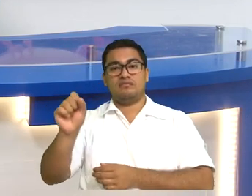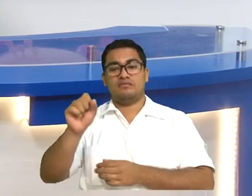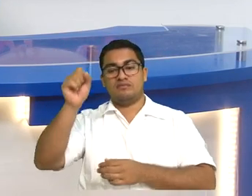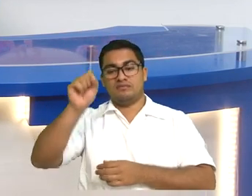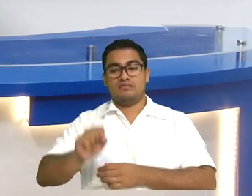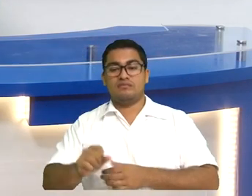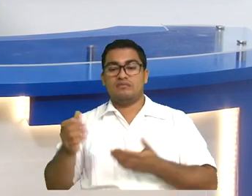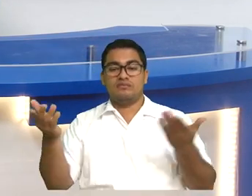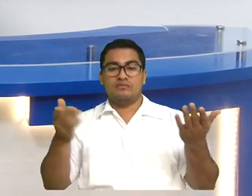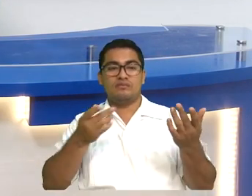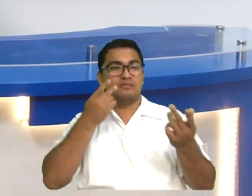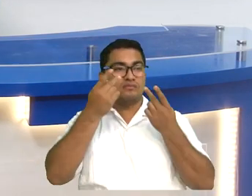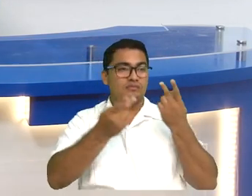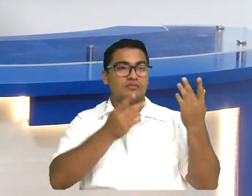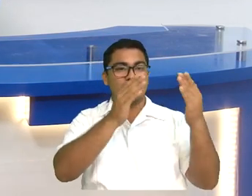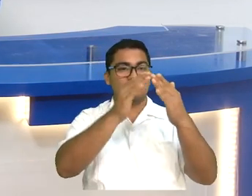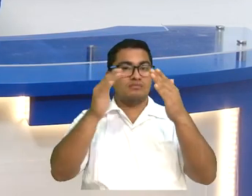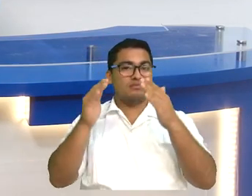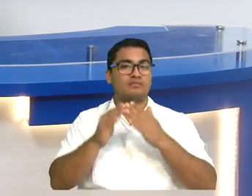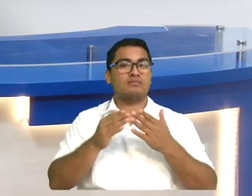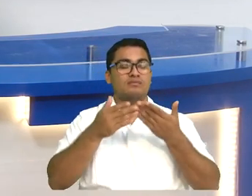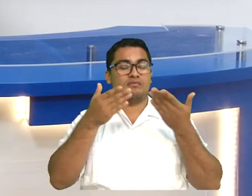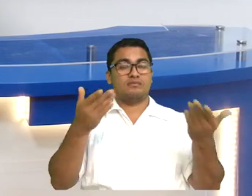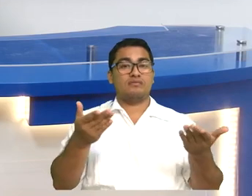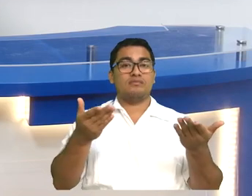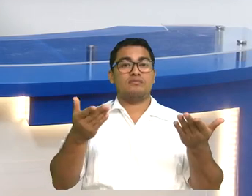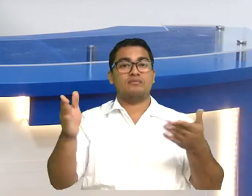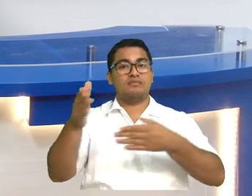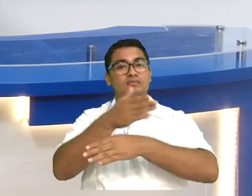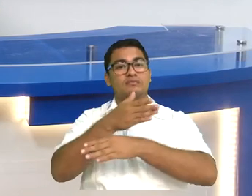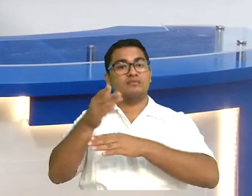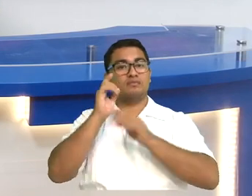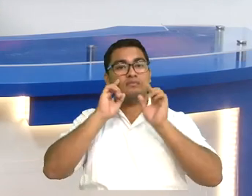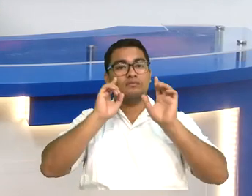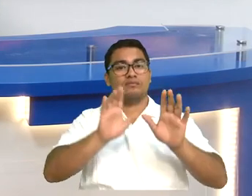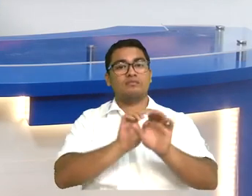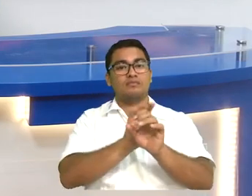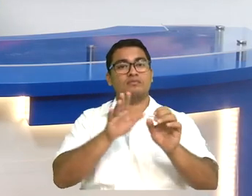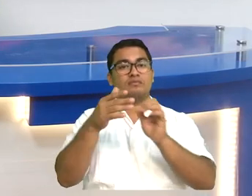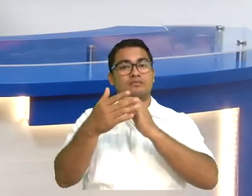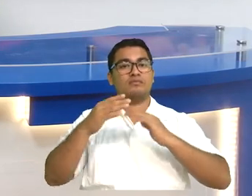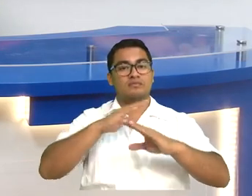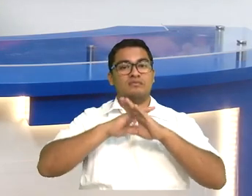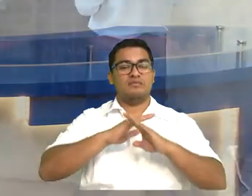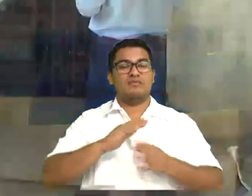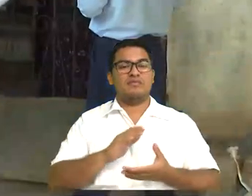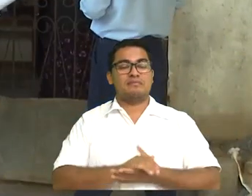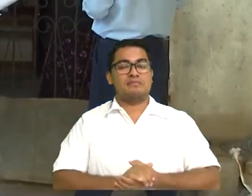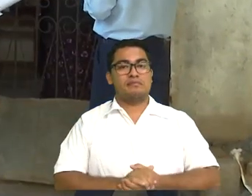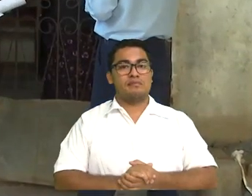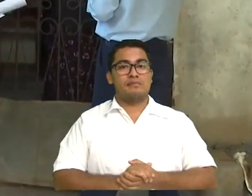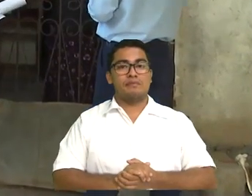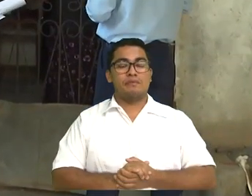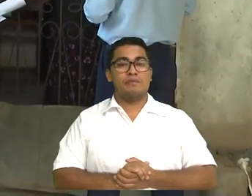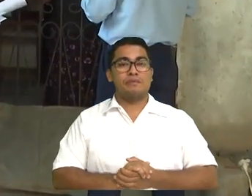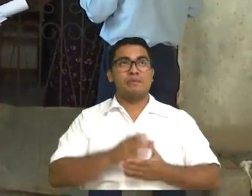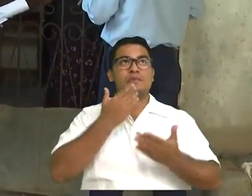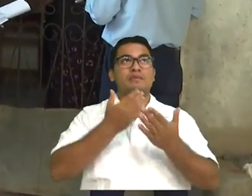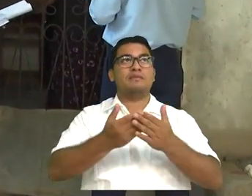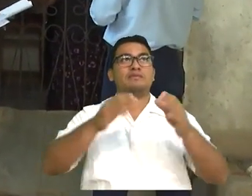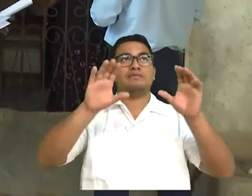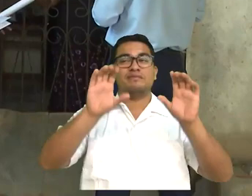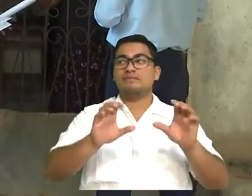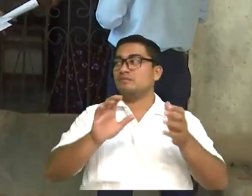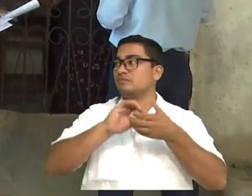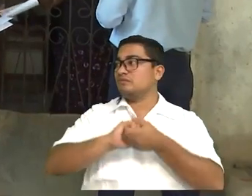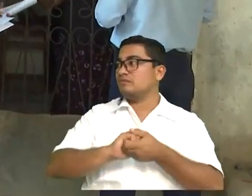una jornada de visitas casa a casa para compartir las medidas de prevención ante el COVID-19. Buenas tardes, amigos televidentes, gracias por